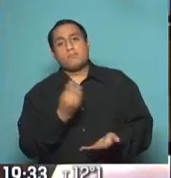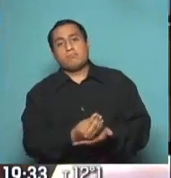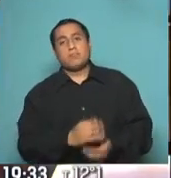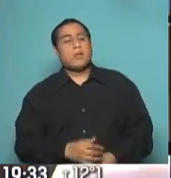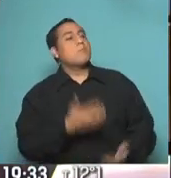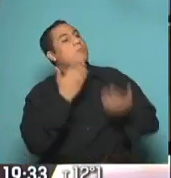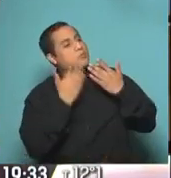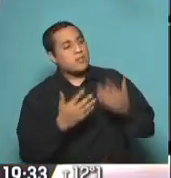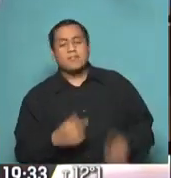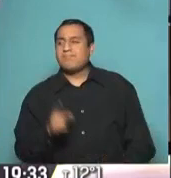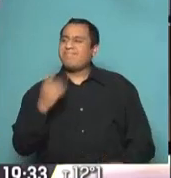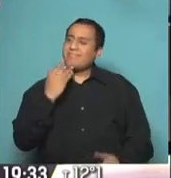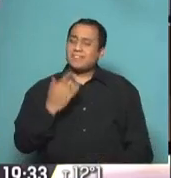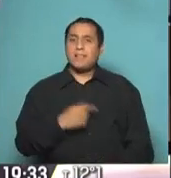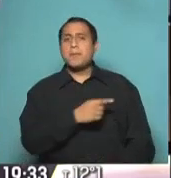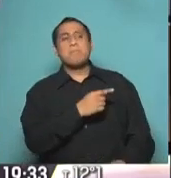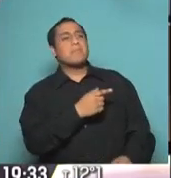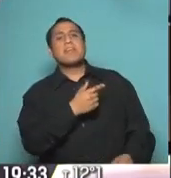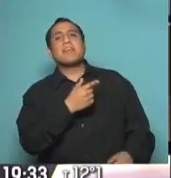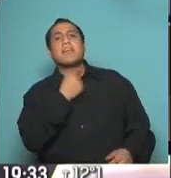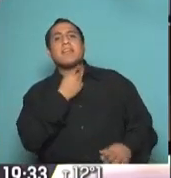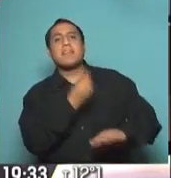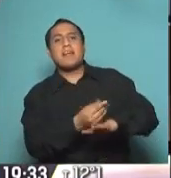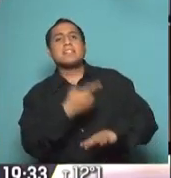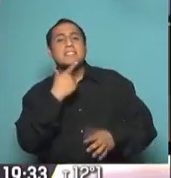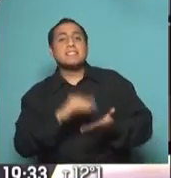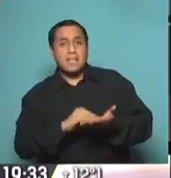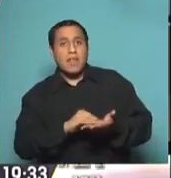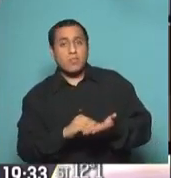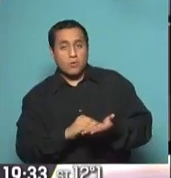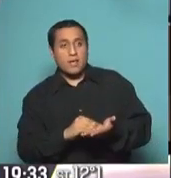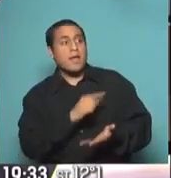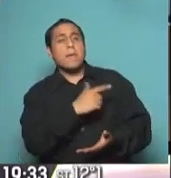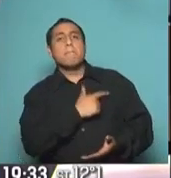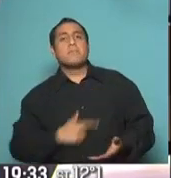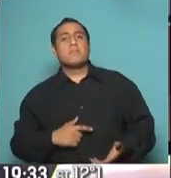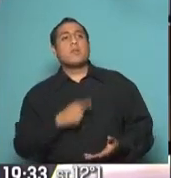ustedes muchas gracias lecciones de reset es candidata a senadora en santiago del estero y la presidenta de la juventud radical